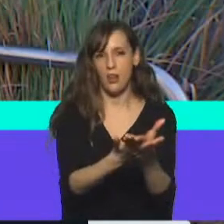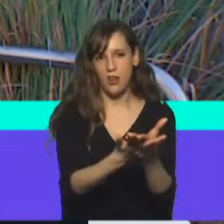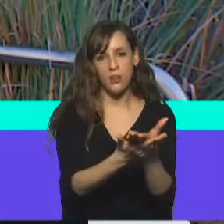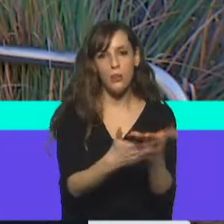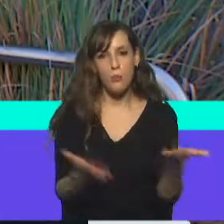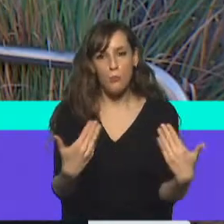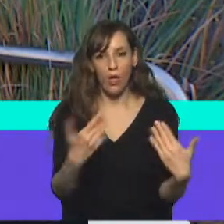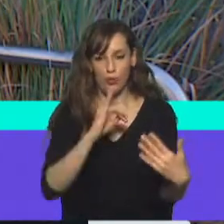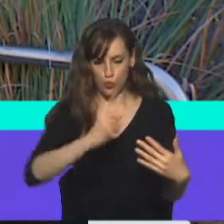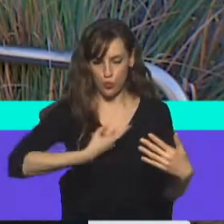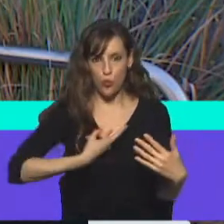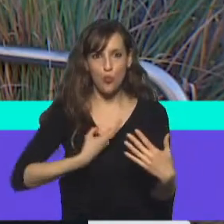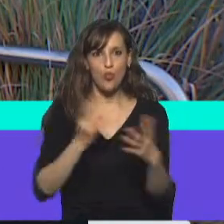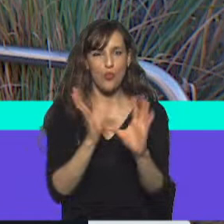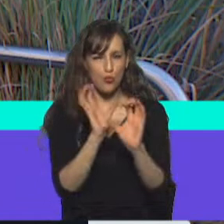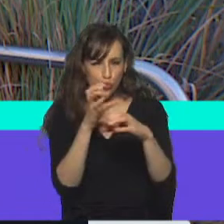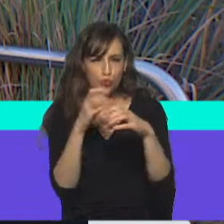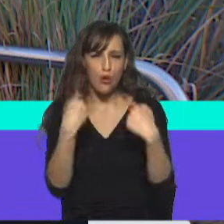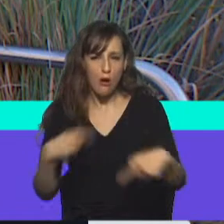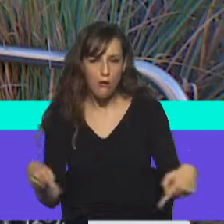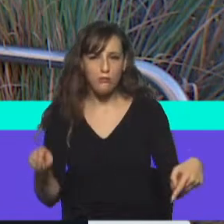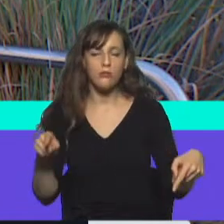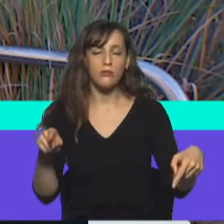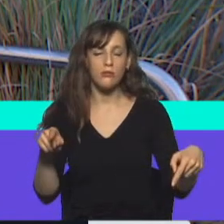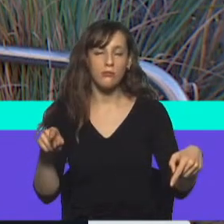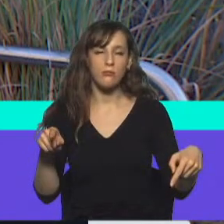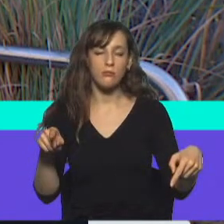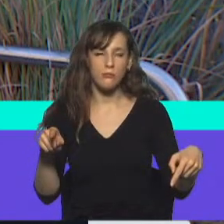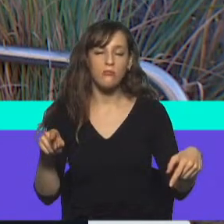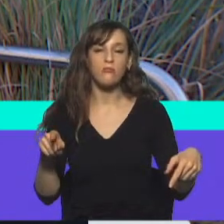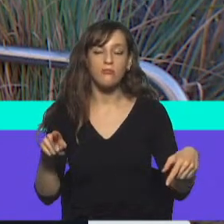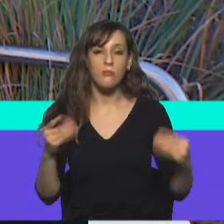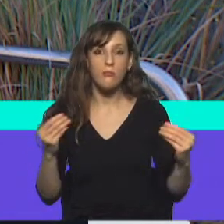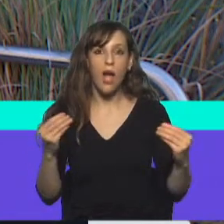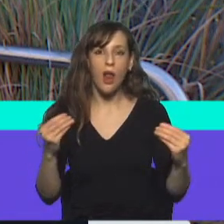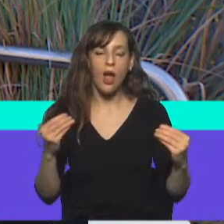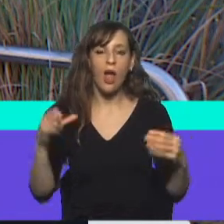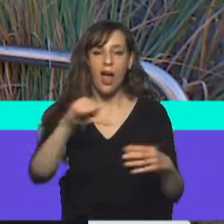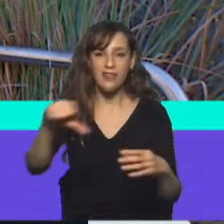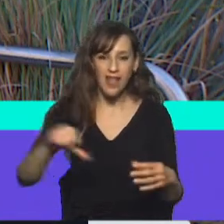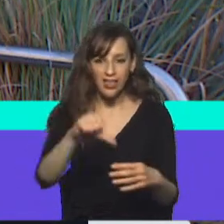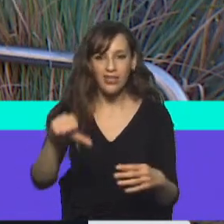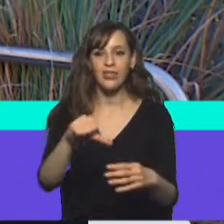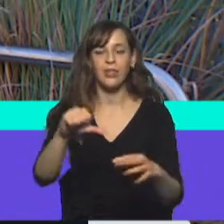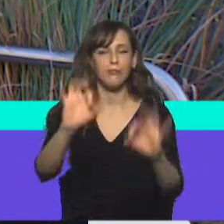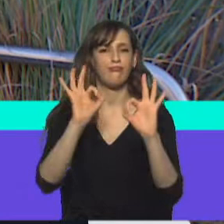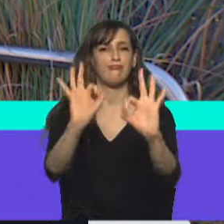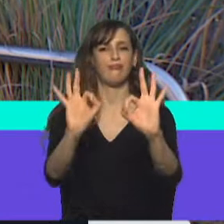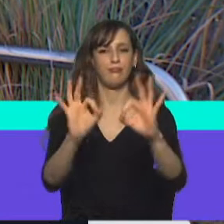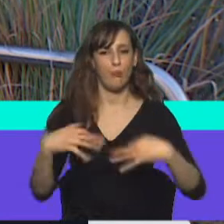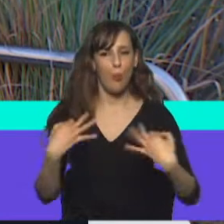etapa que se nos plantea ahora de poder contar con un producto nuevo, confiable,